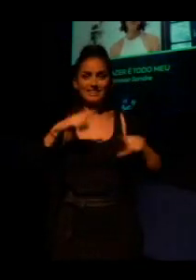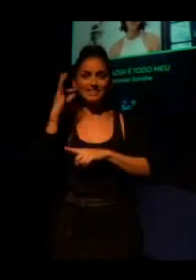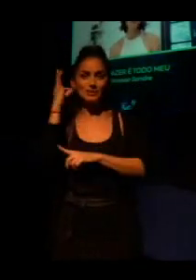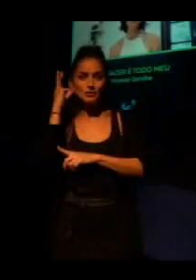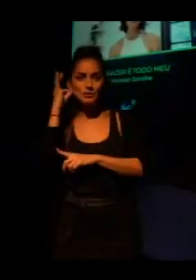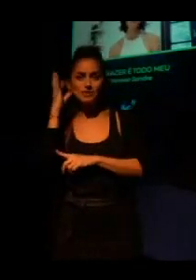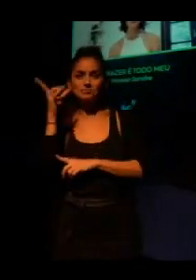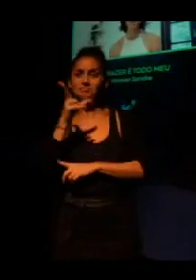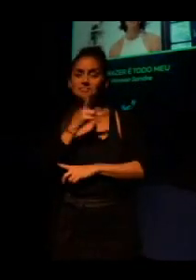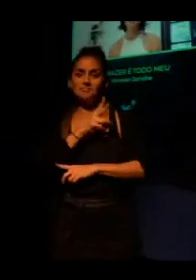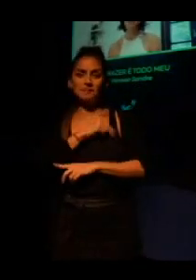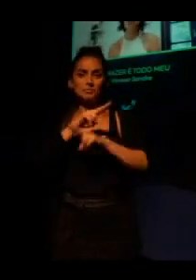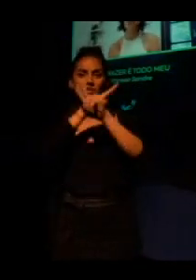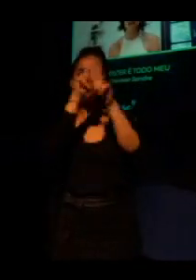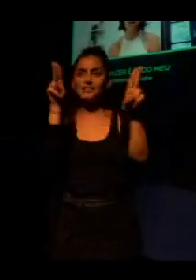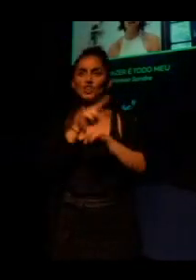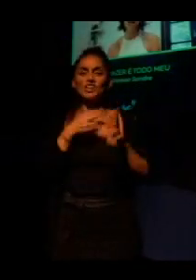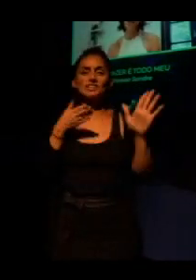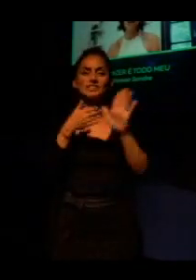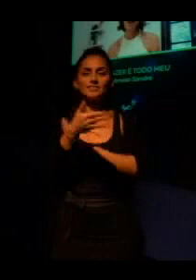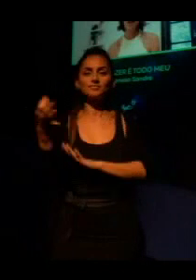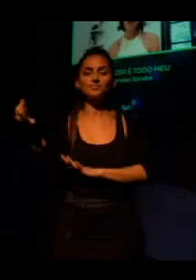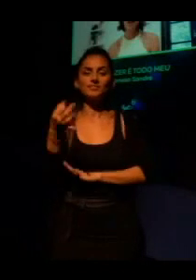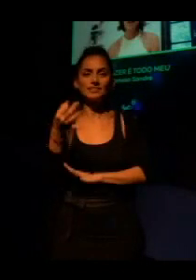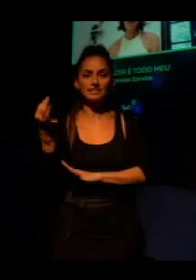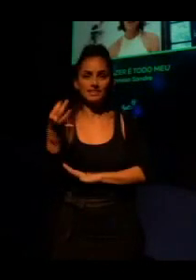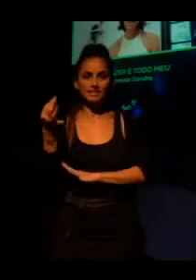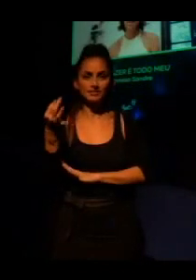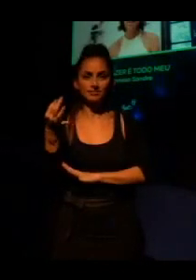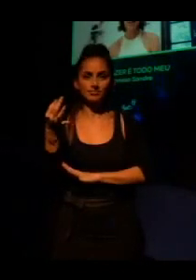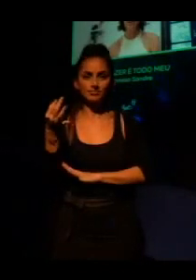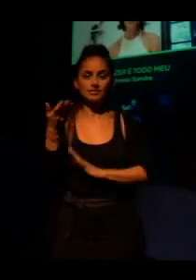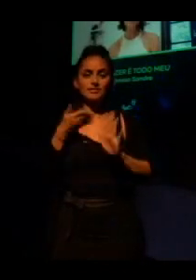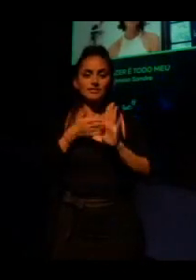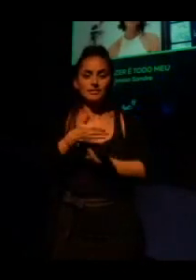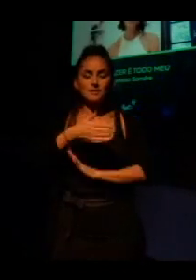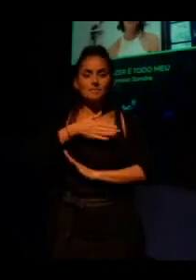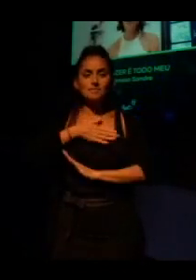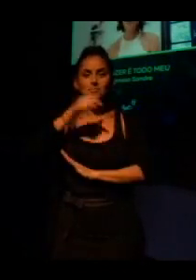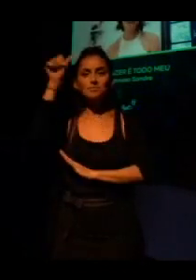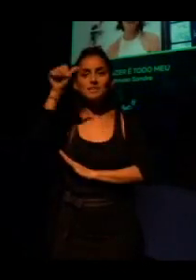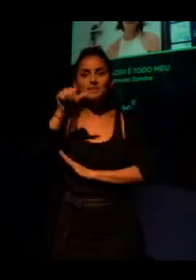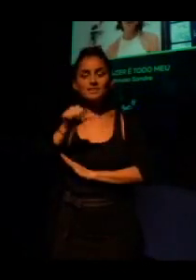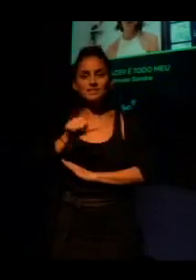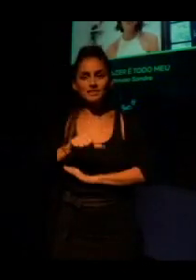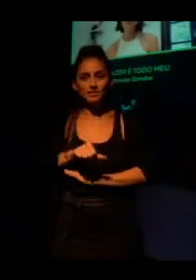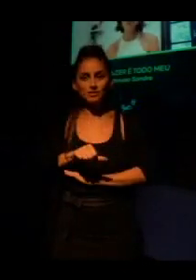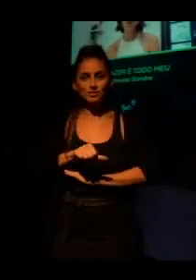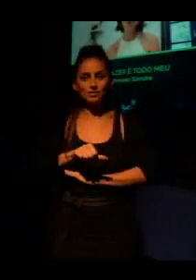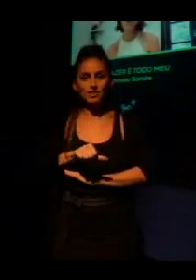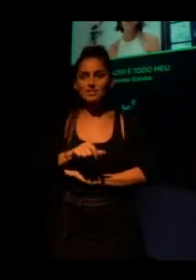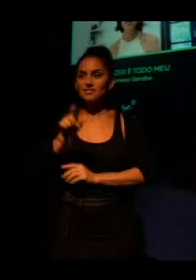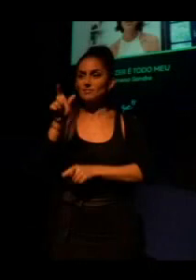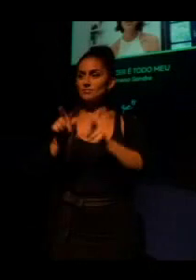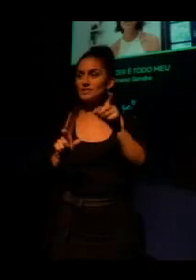un premio internacional significa que mi película se puede conectar con